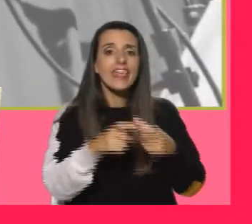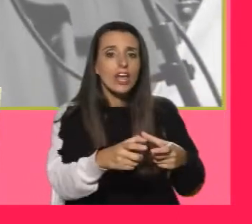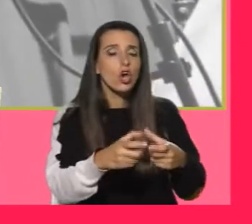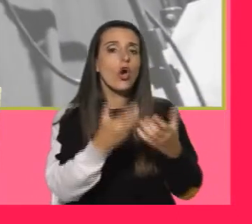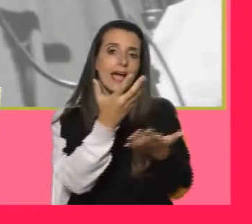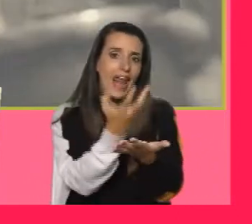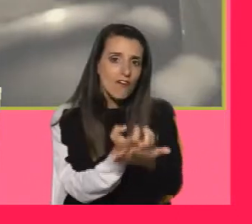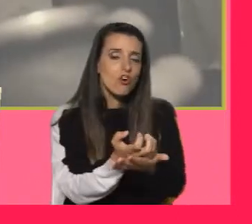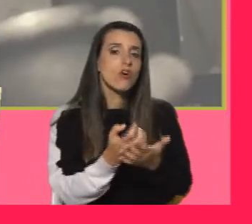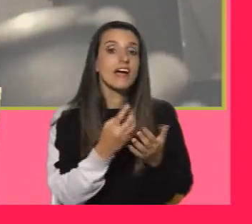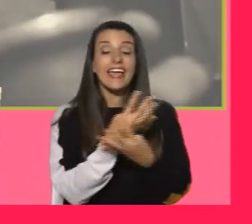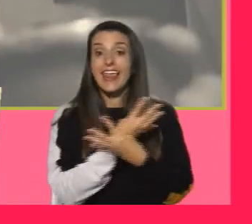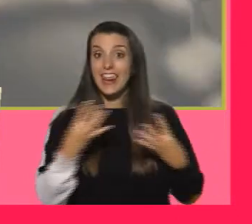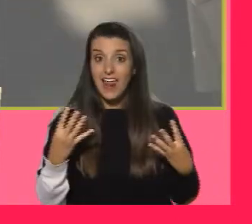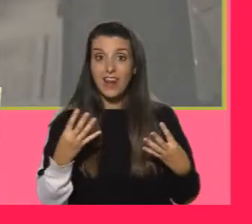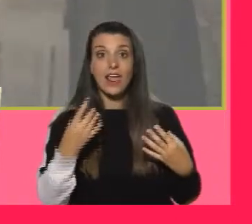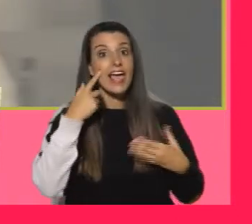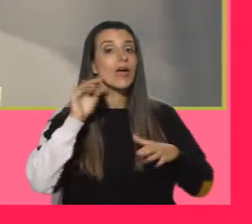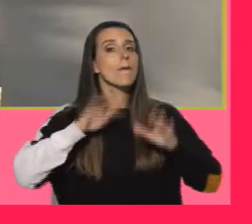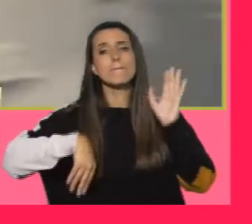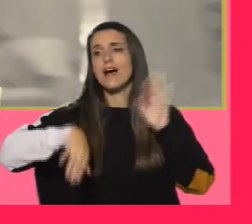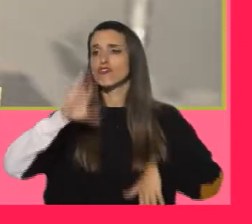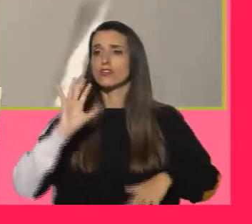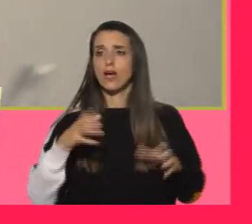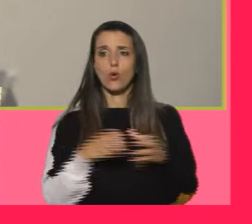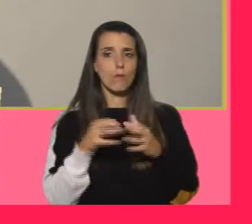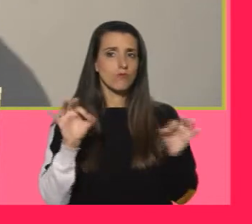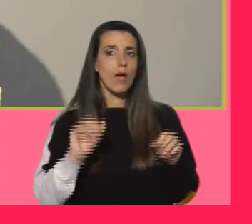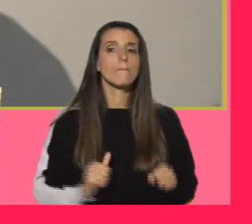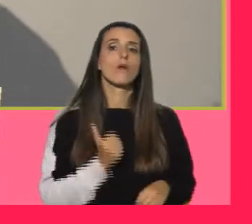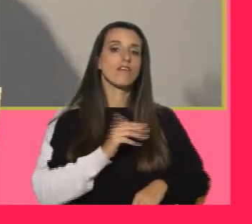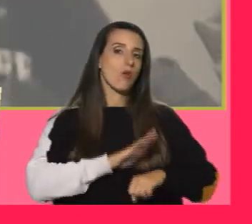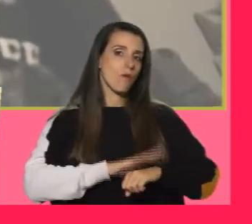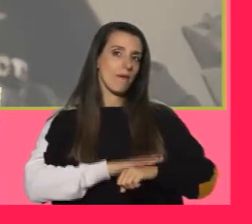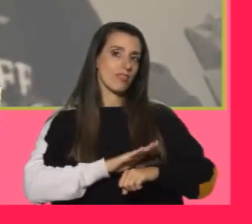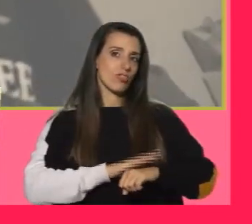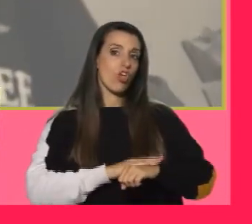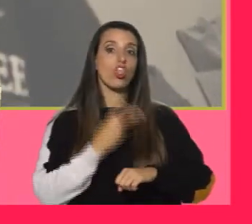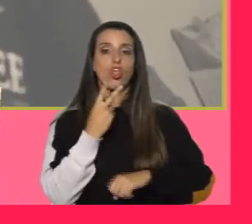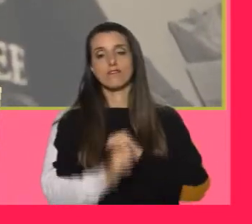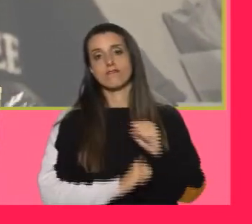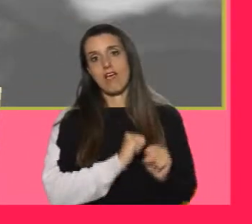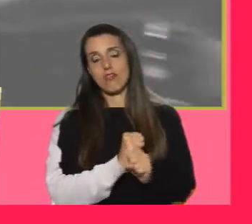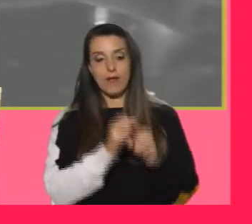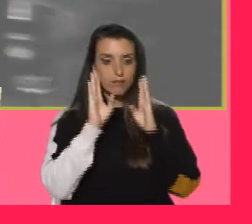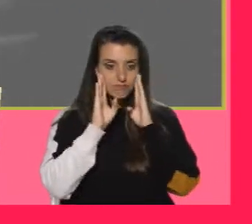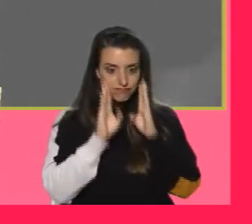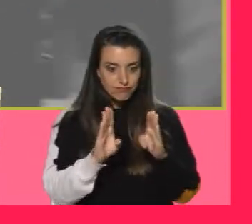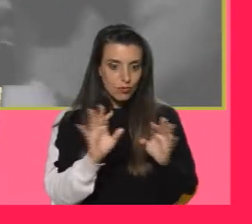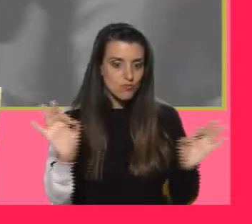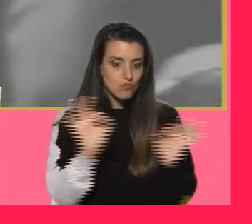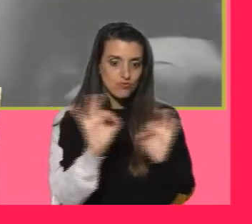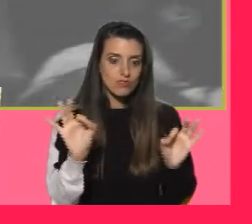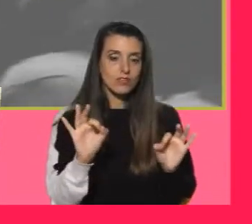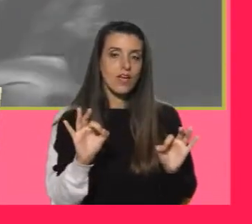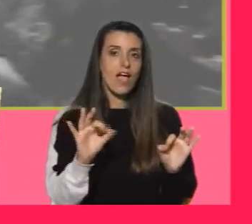y en general creo que la gran mayoría de las bandas aprovechó esos dos años para ello lidiando en un